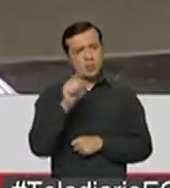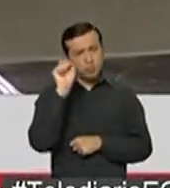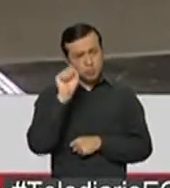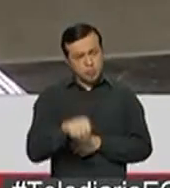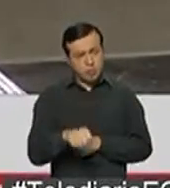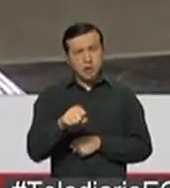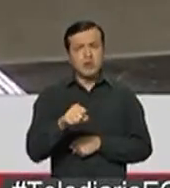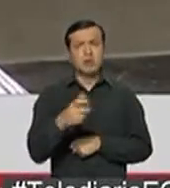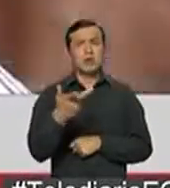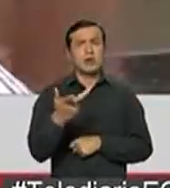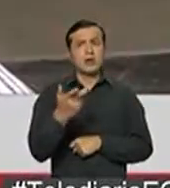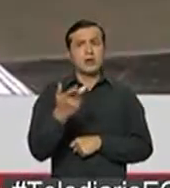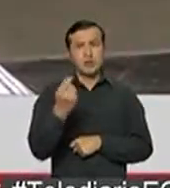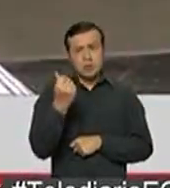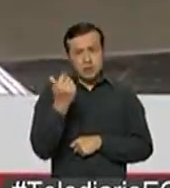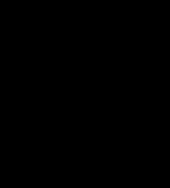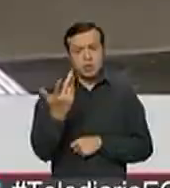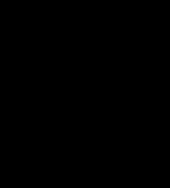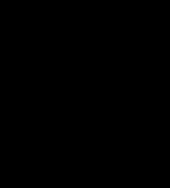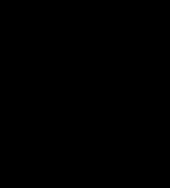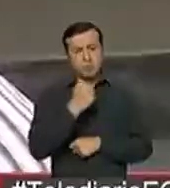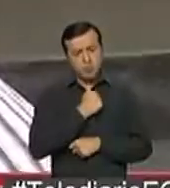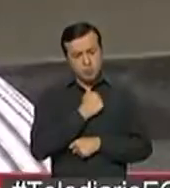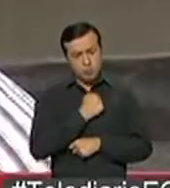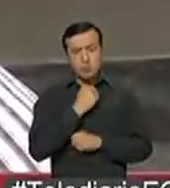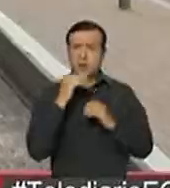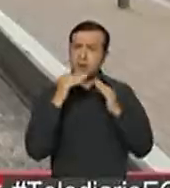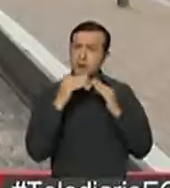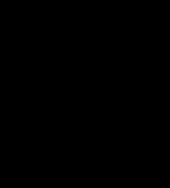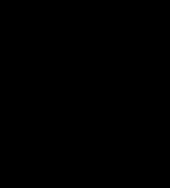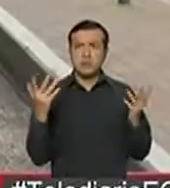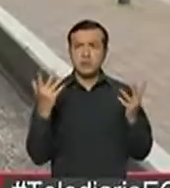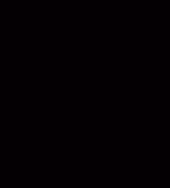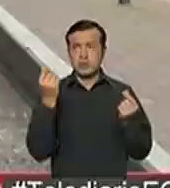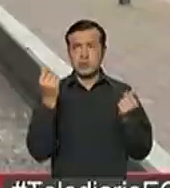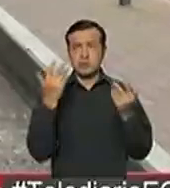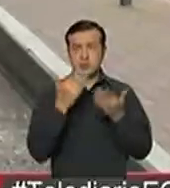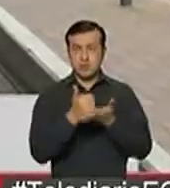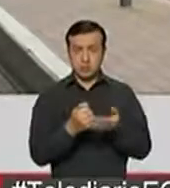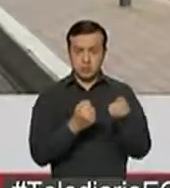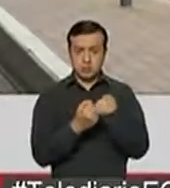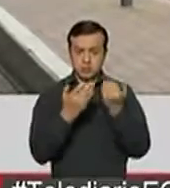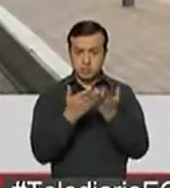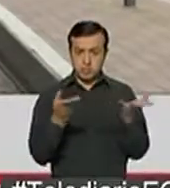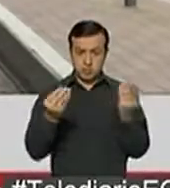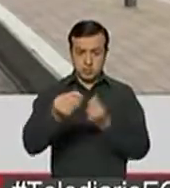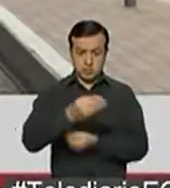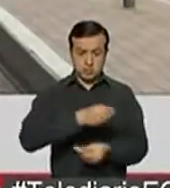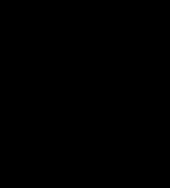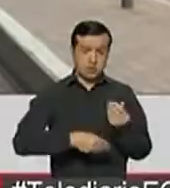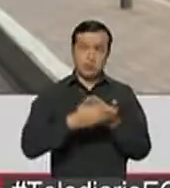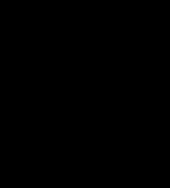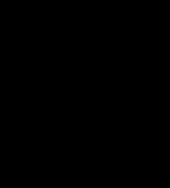realidad tenido su dinero para sus hogares. Pues ese dinero hubiera servido para inversiones para los más pobres,